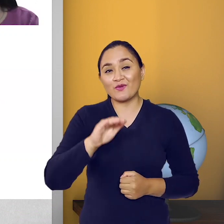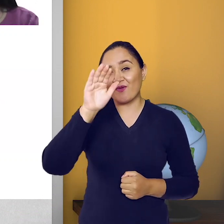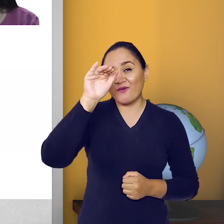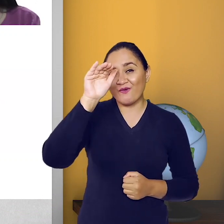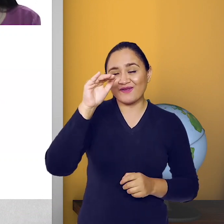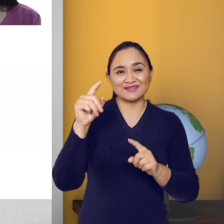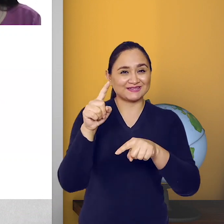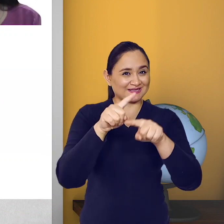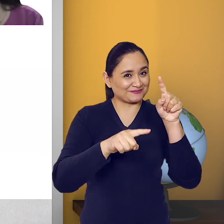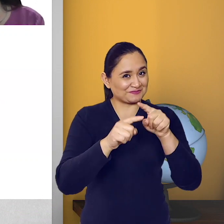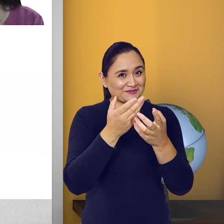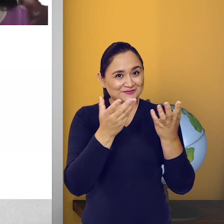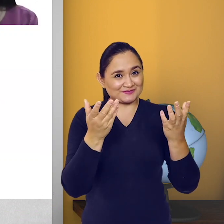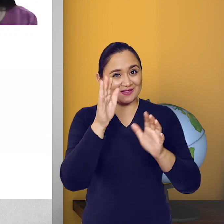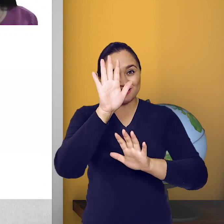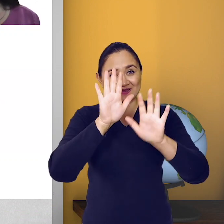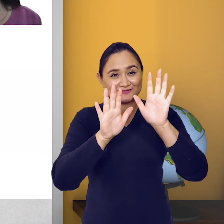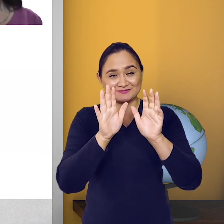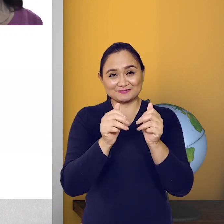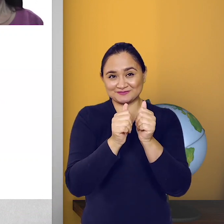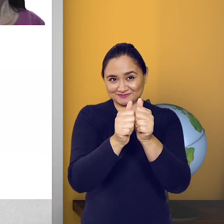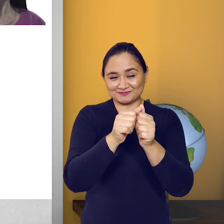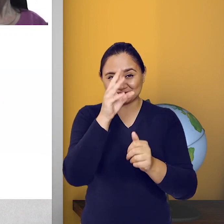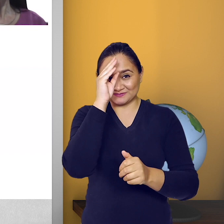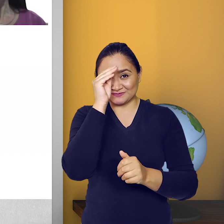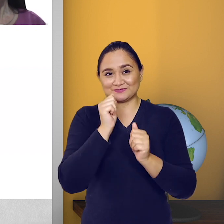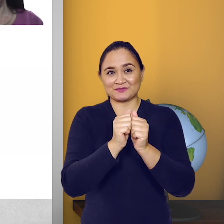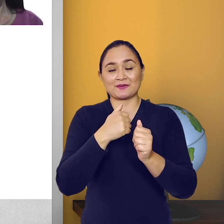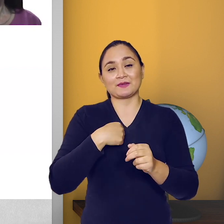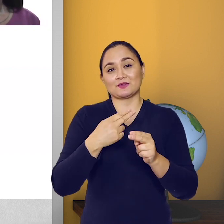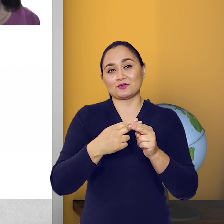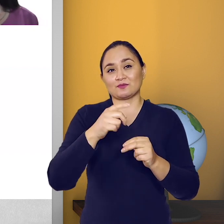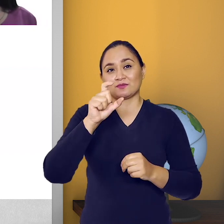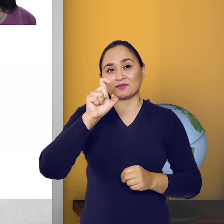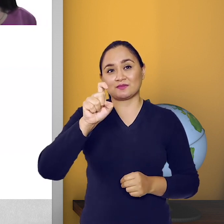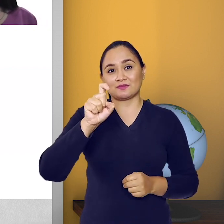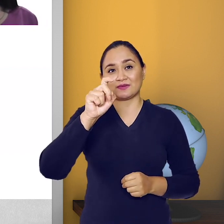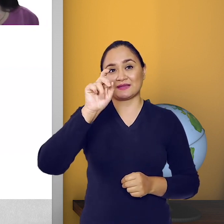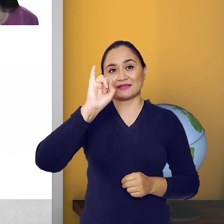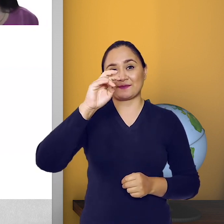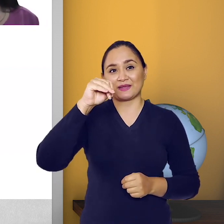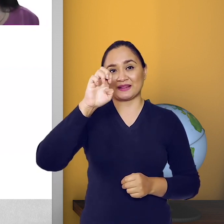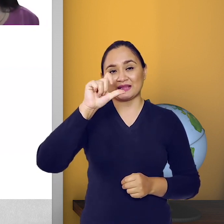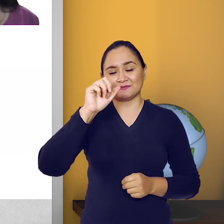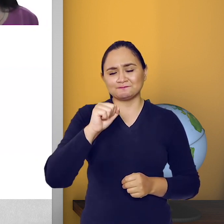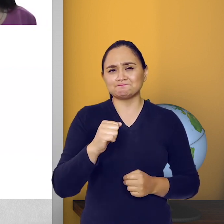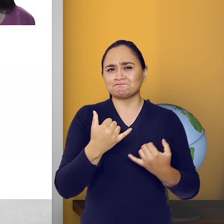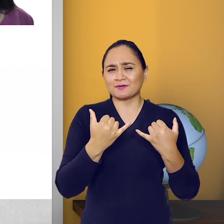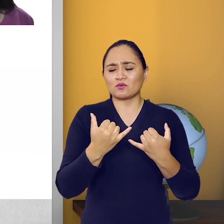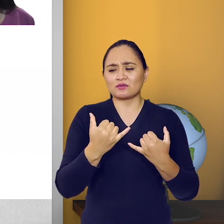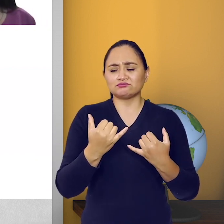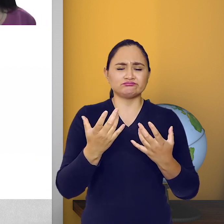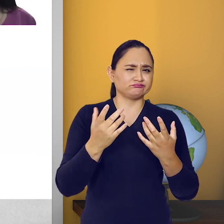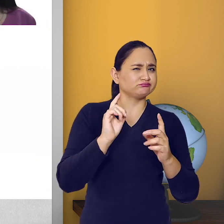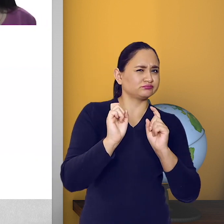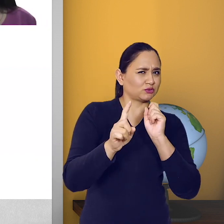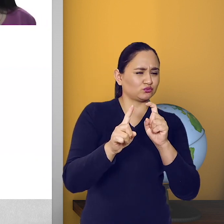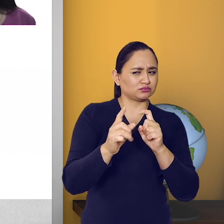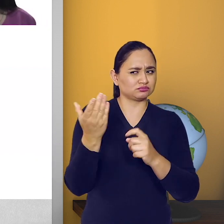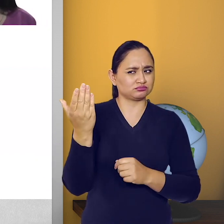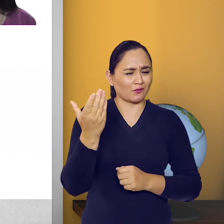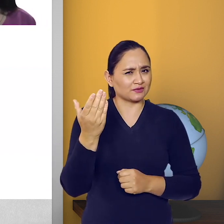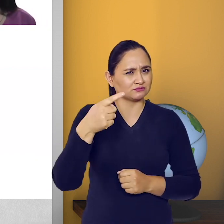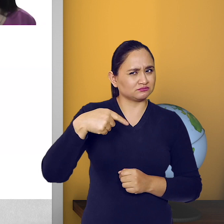amigos de Aprendamos Juntos. Soy Milena Lazo y hoy les voy a hablar de cuál es el rol de los docentes en la